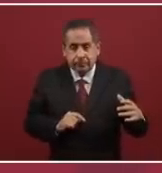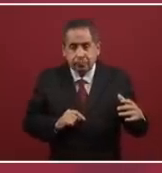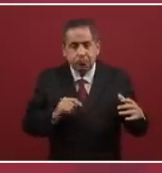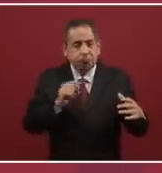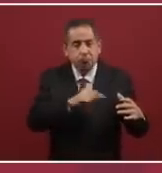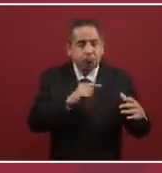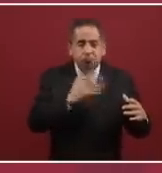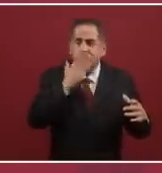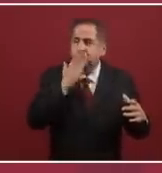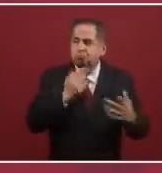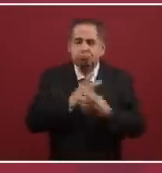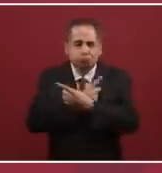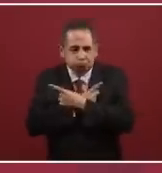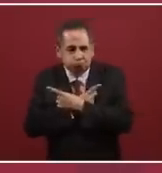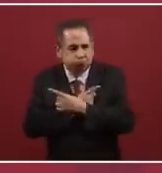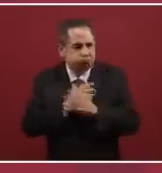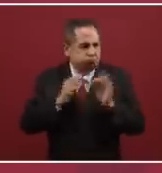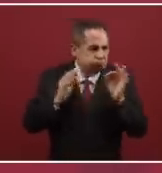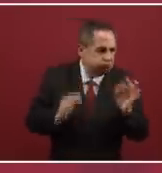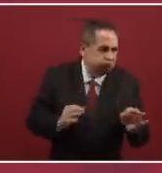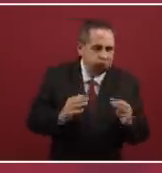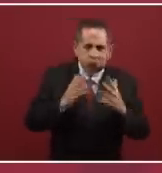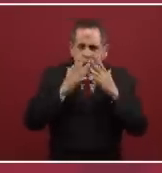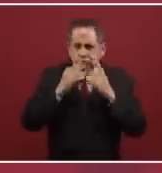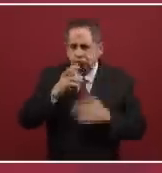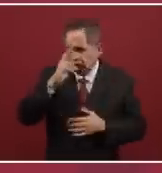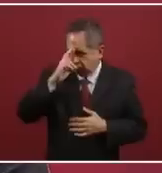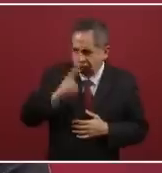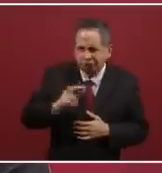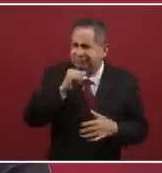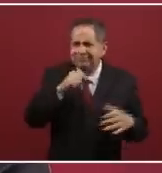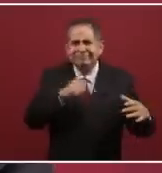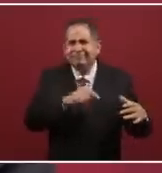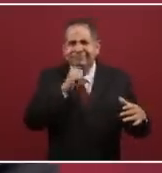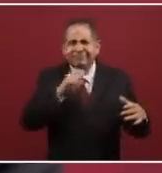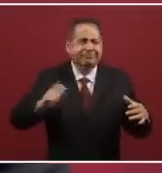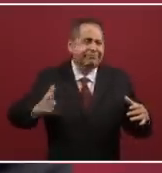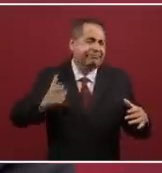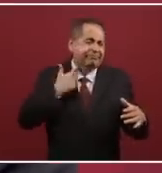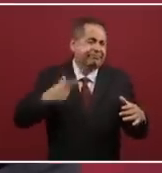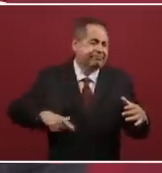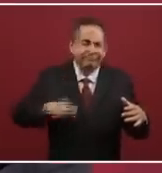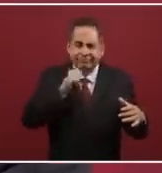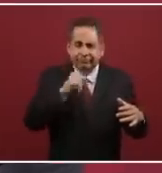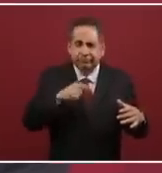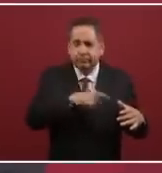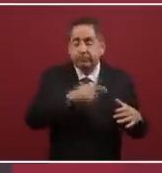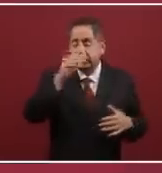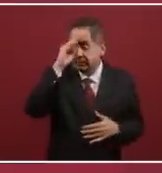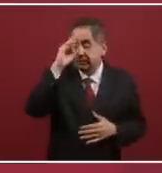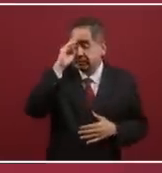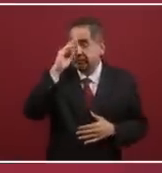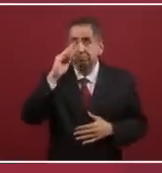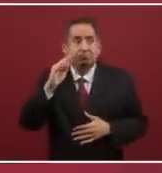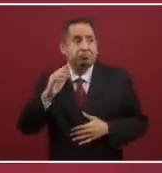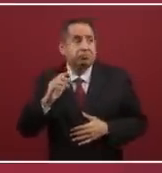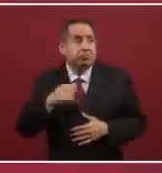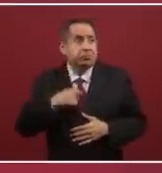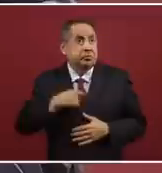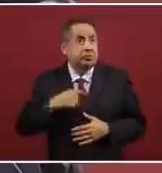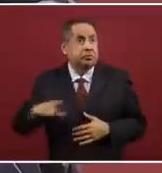perdiendo valores, mística. Se pensaba que llegar al gobierno era la